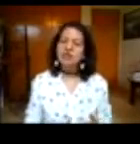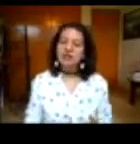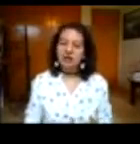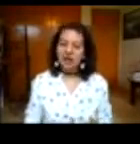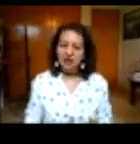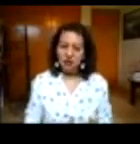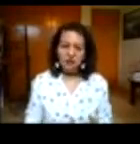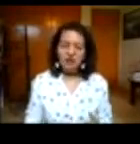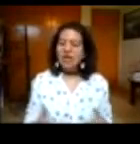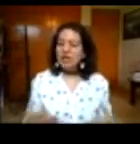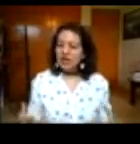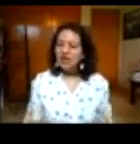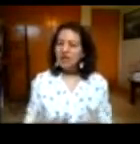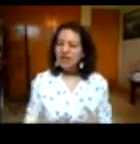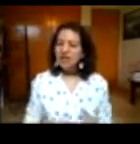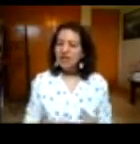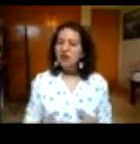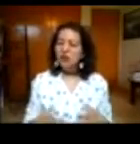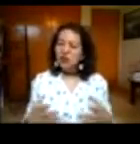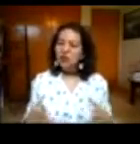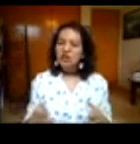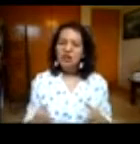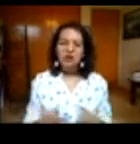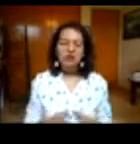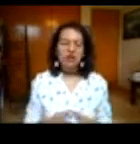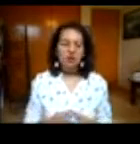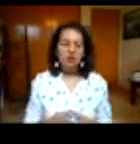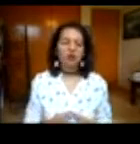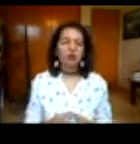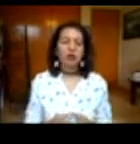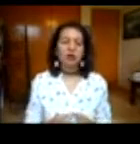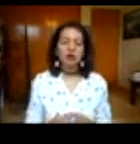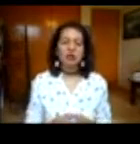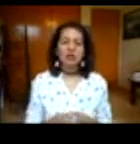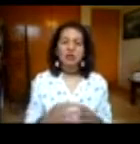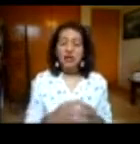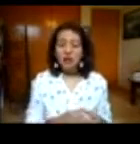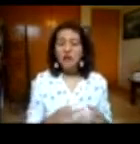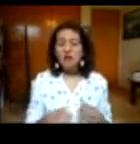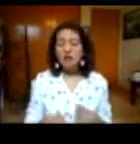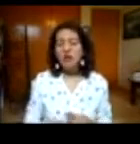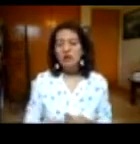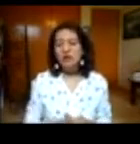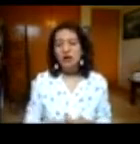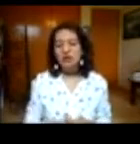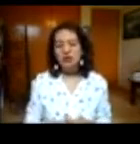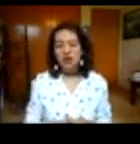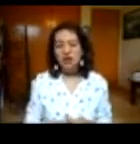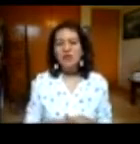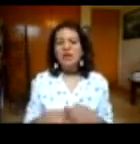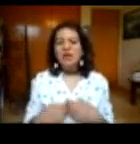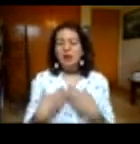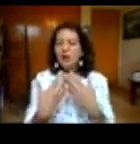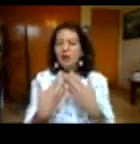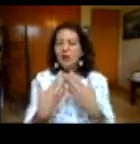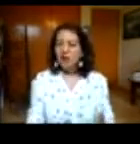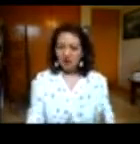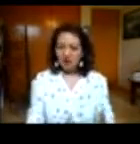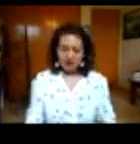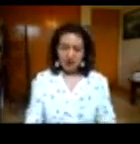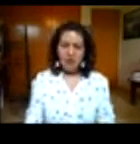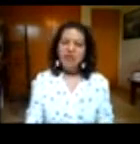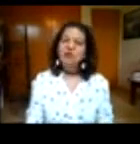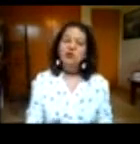de 60 años. Y en ese sentido, por eso es que nos estamos ocupando desde Estado Abierto del Info en la ciudad, para